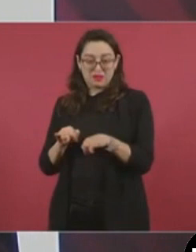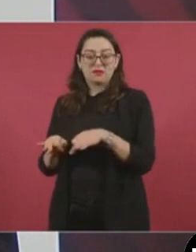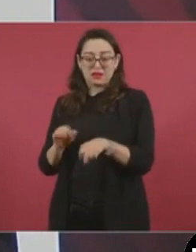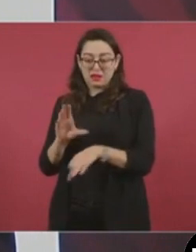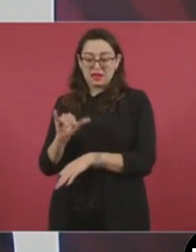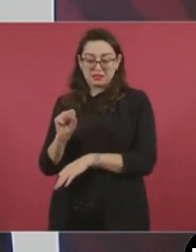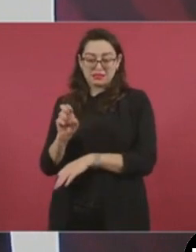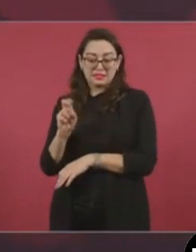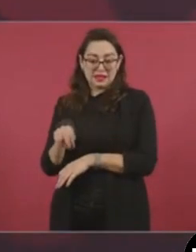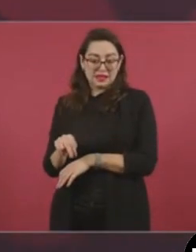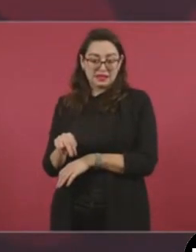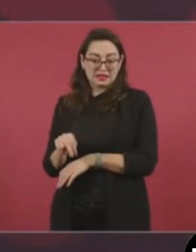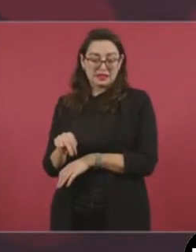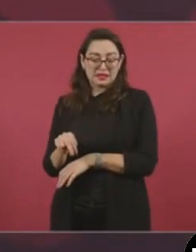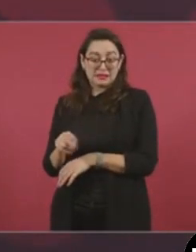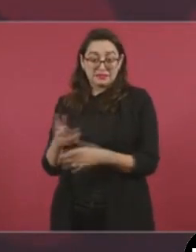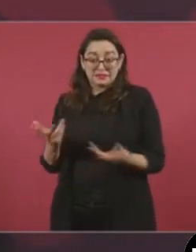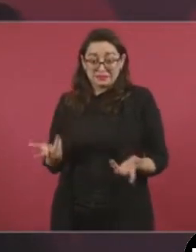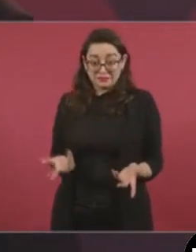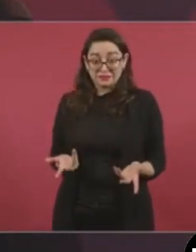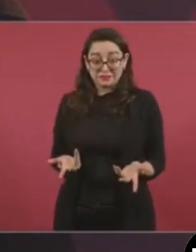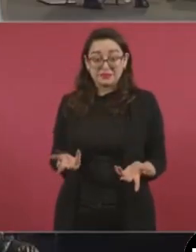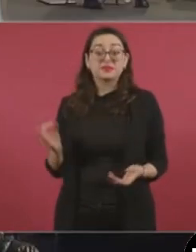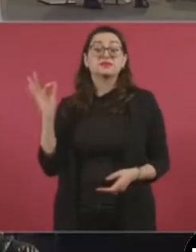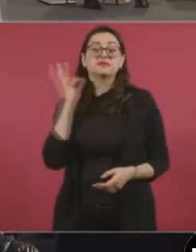en el CISEN. Eso es lo que dice